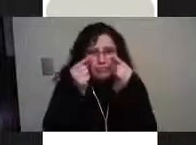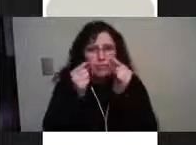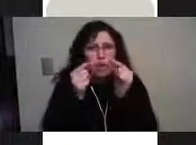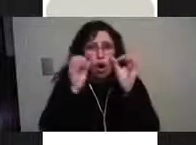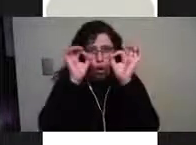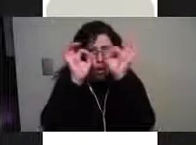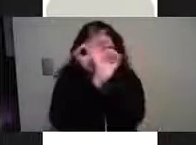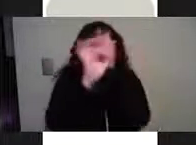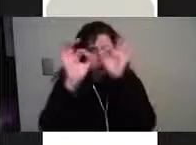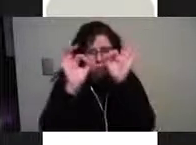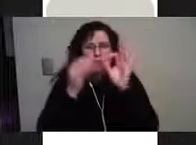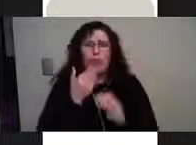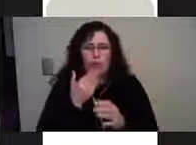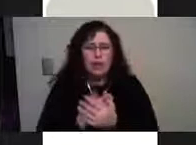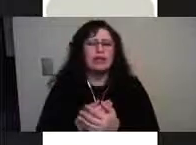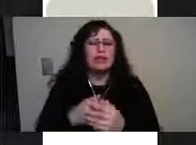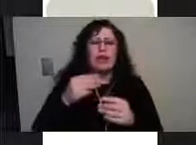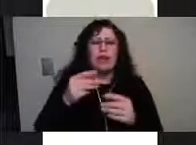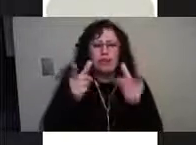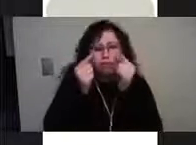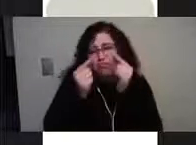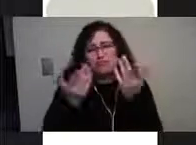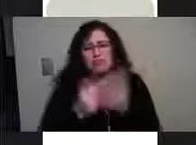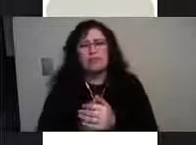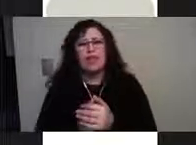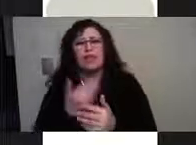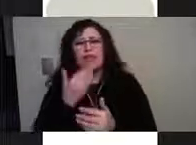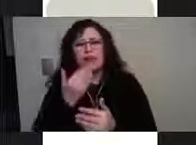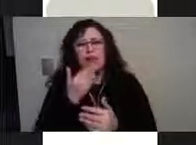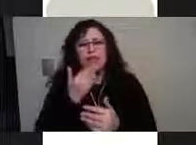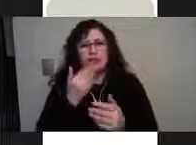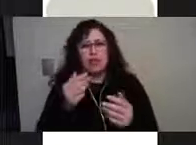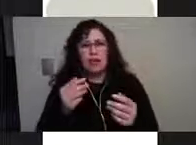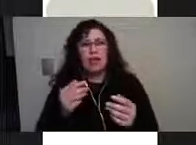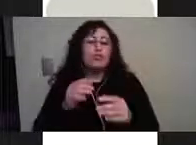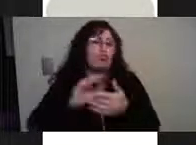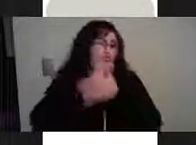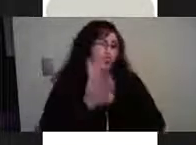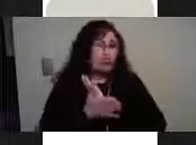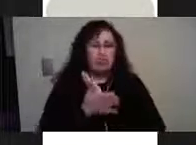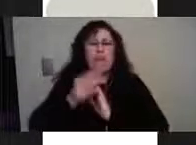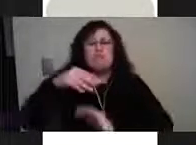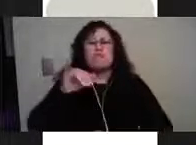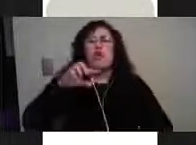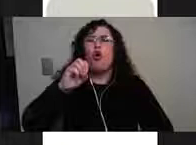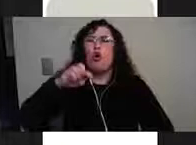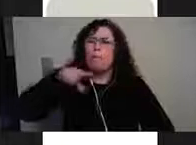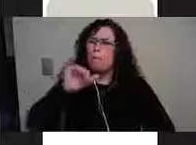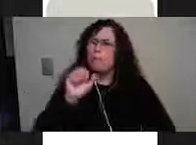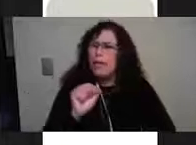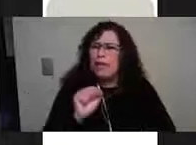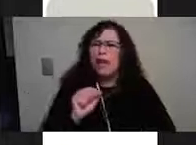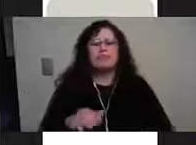miopía, ¿ya? Ah, disminución de la capacidad visual también, ¿ya? Alteraciones del lenguaje,